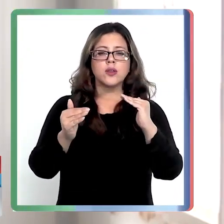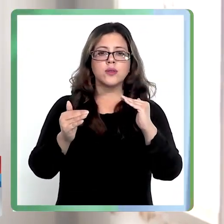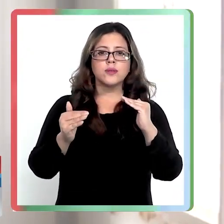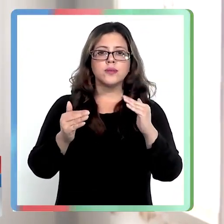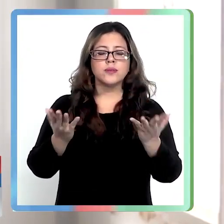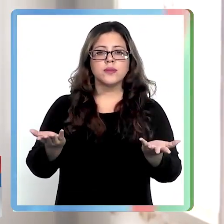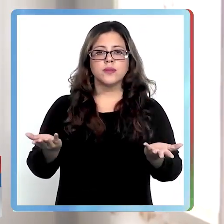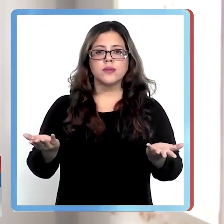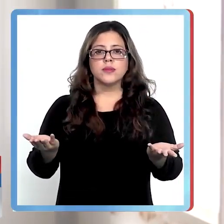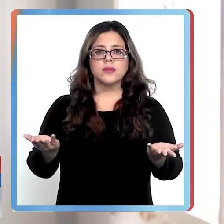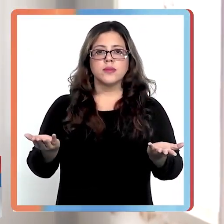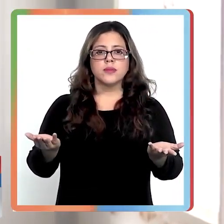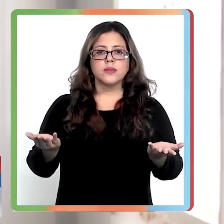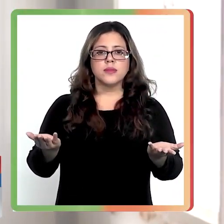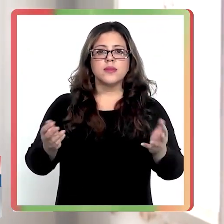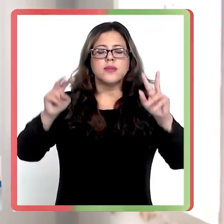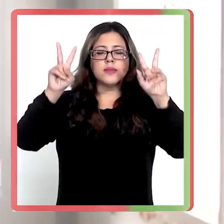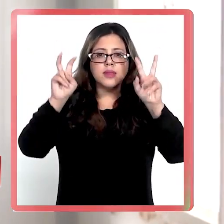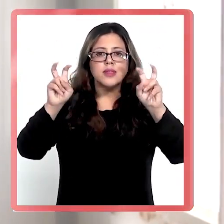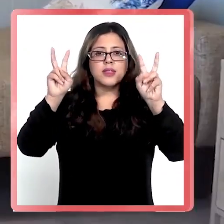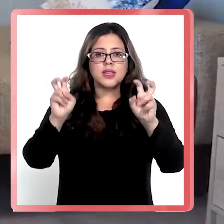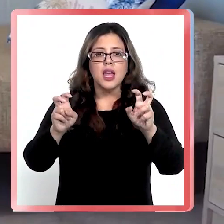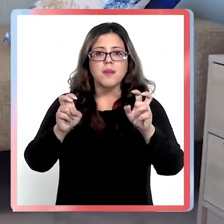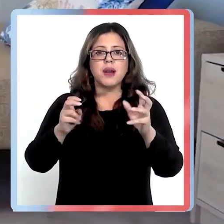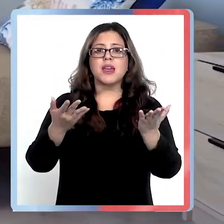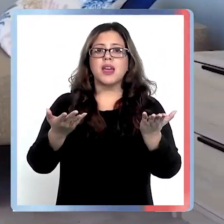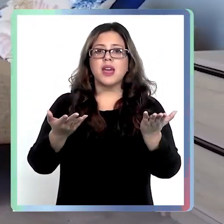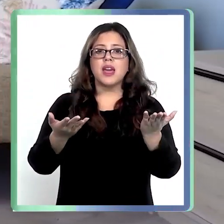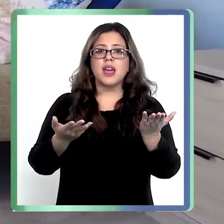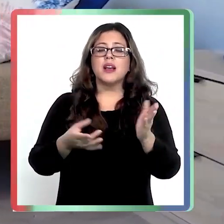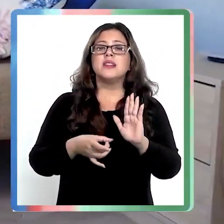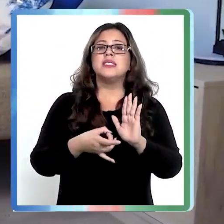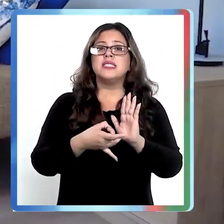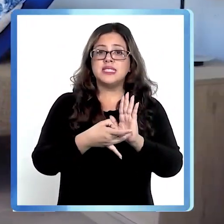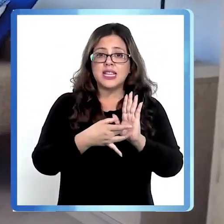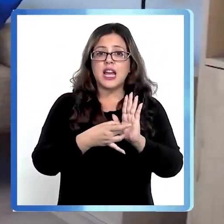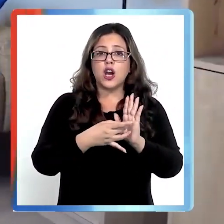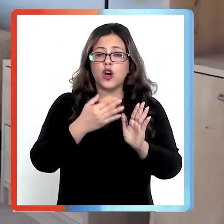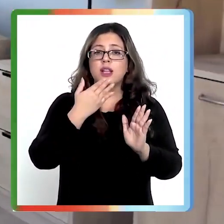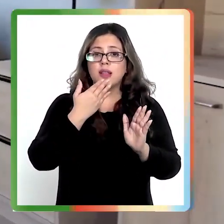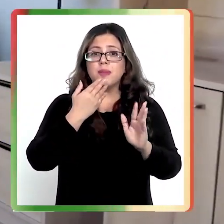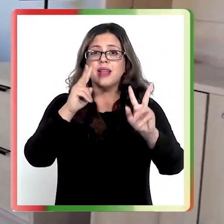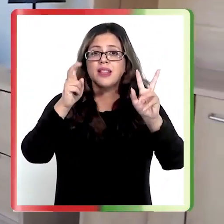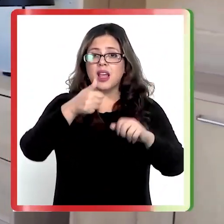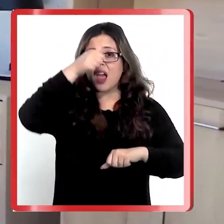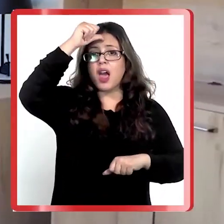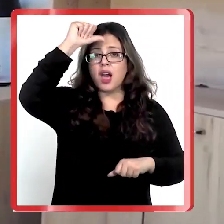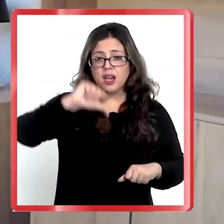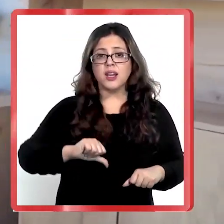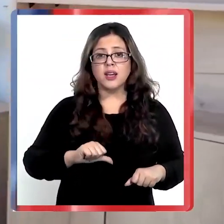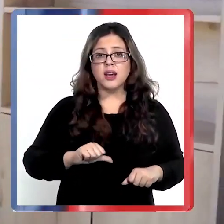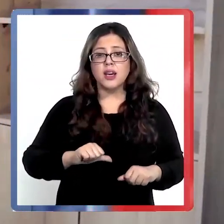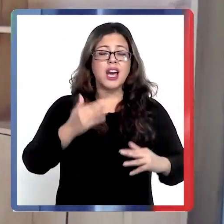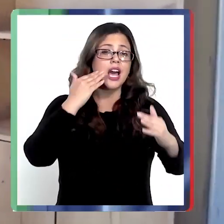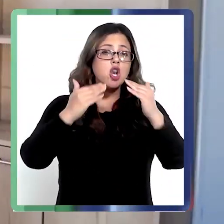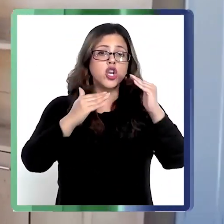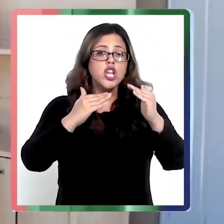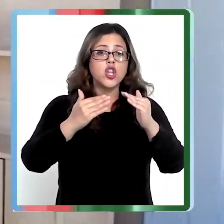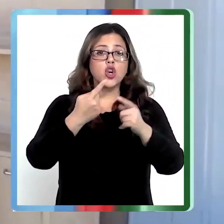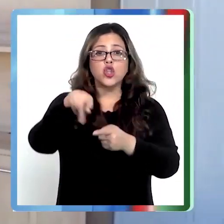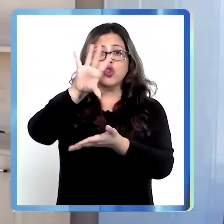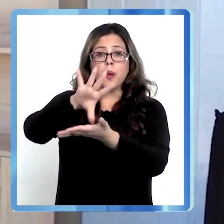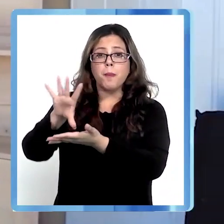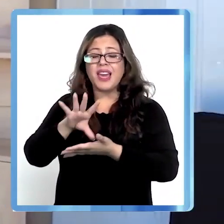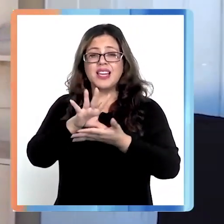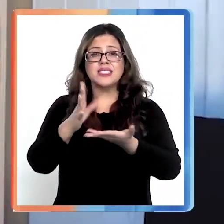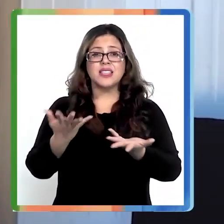niños con tanto en materia de vulnerabilidad, ya, pero también en materia penal. Los niños migrantes